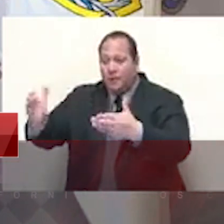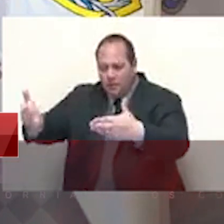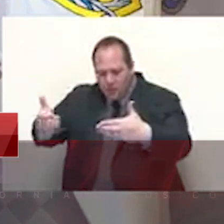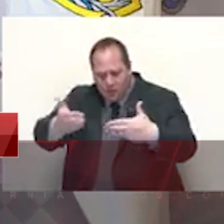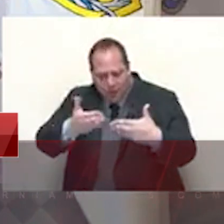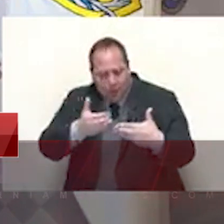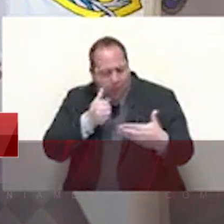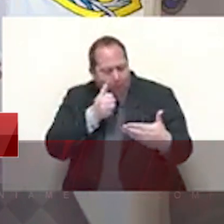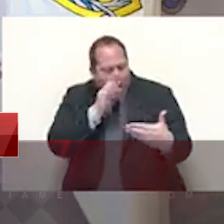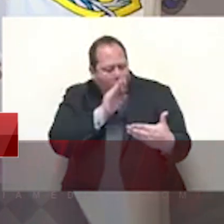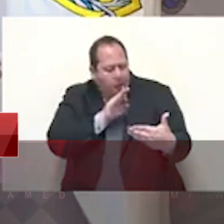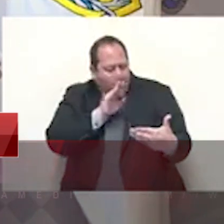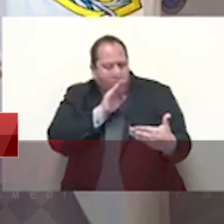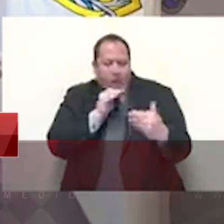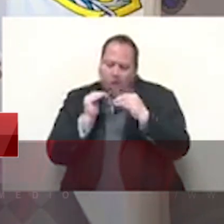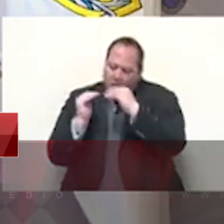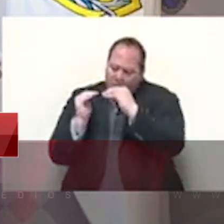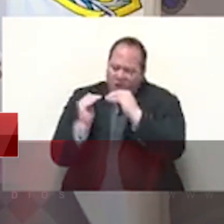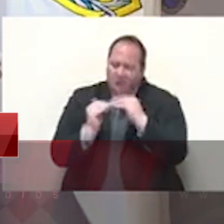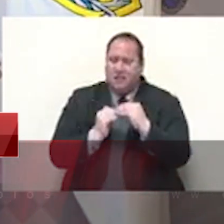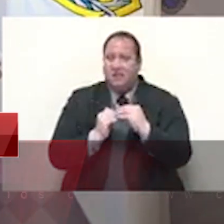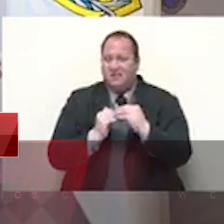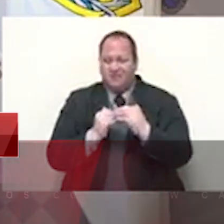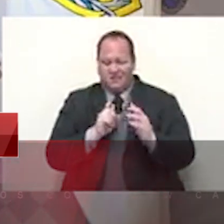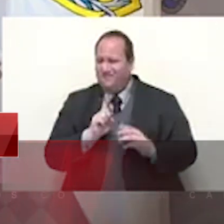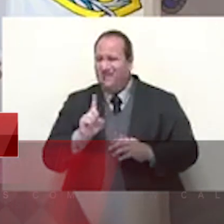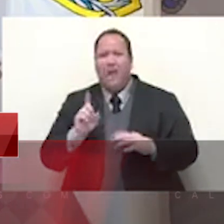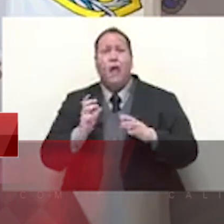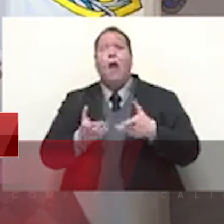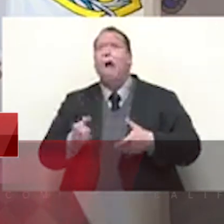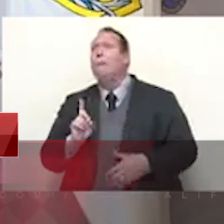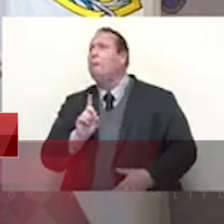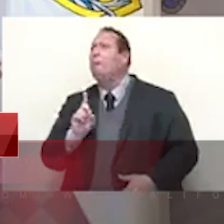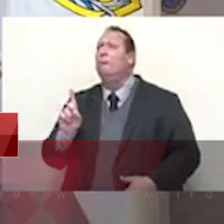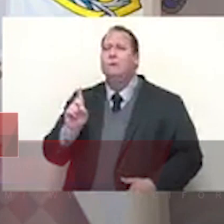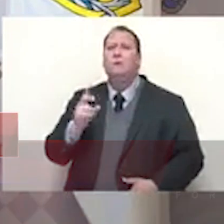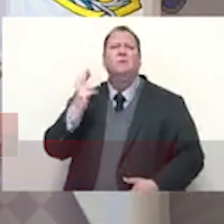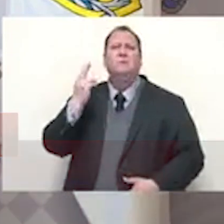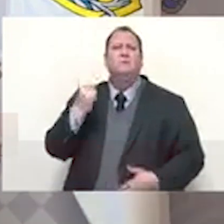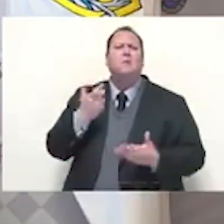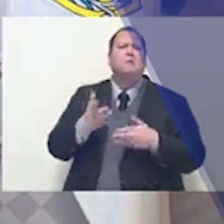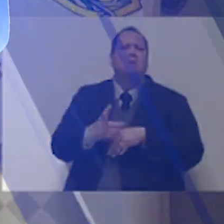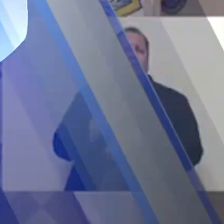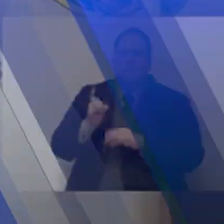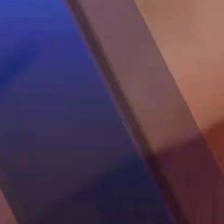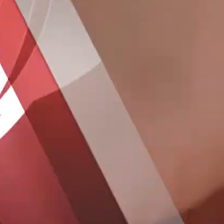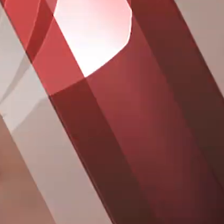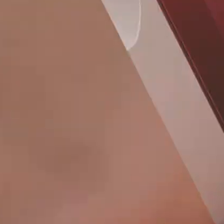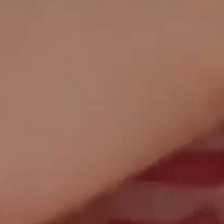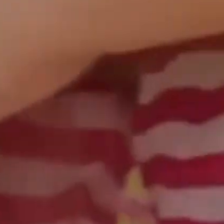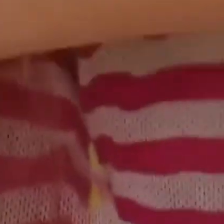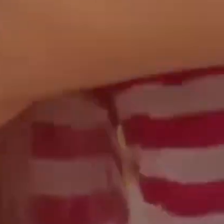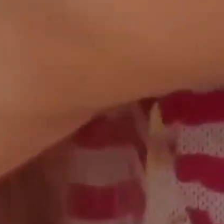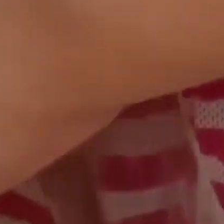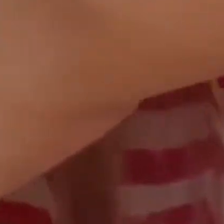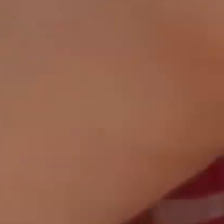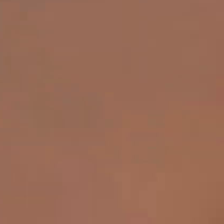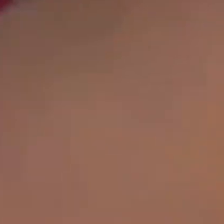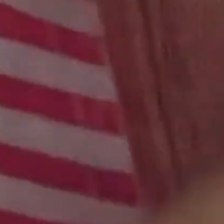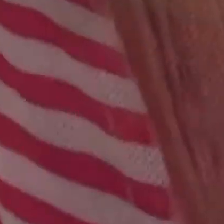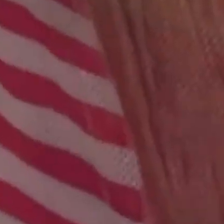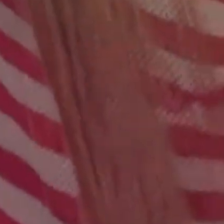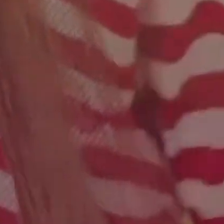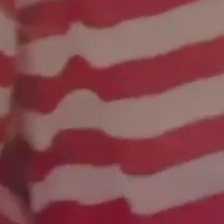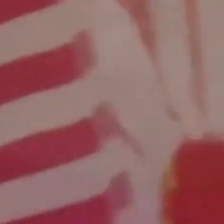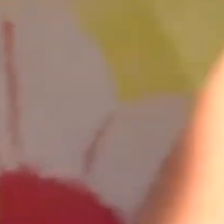una atención integral a las causas que los llevaron justamente a esta situación. A través del DIF estatal